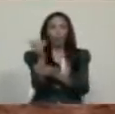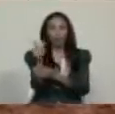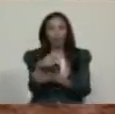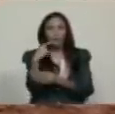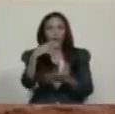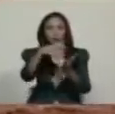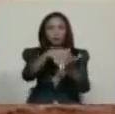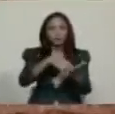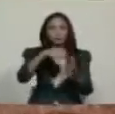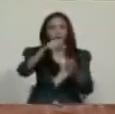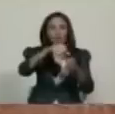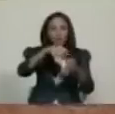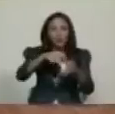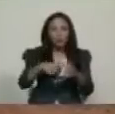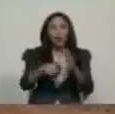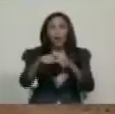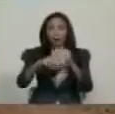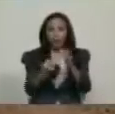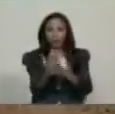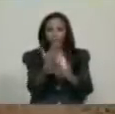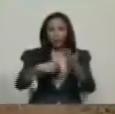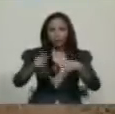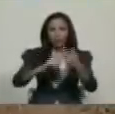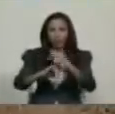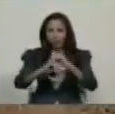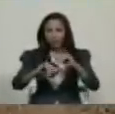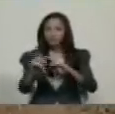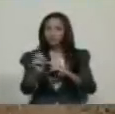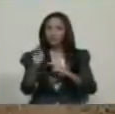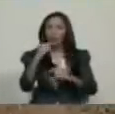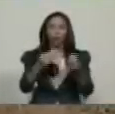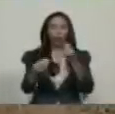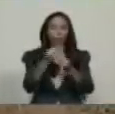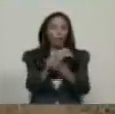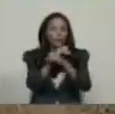sembramos y exportamos flor, sino que también estamos sembrando alimentos para el